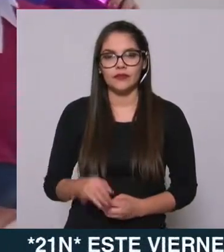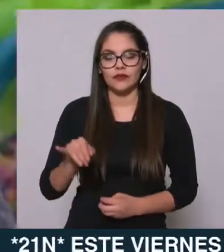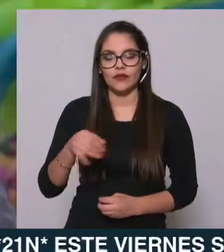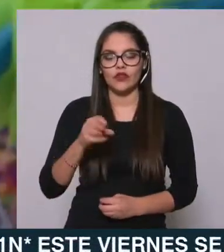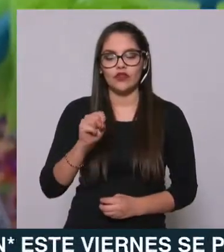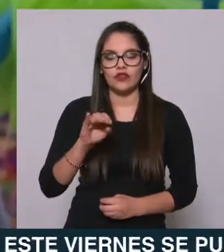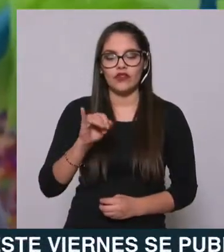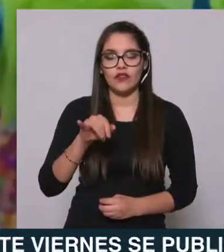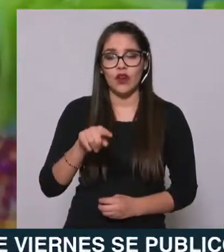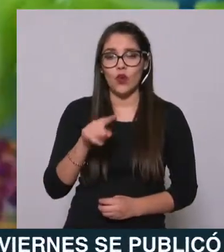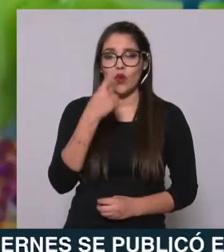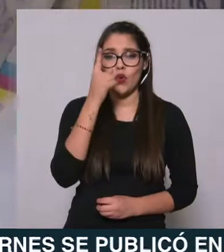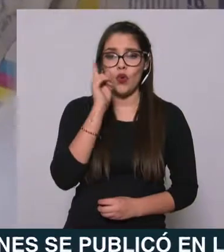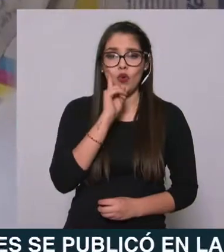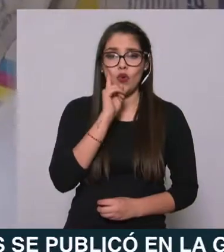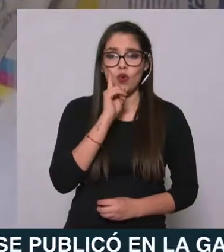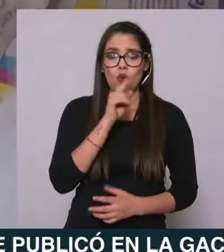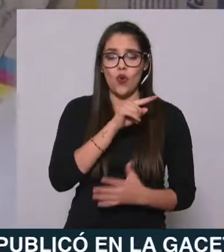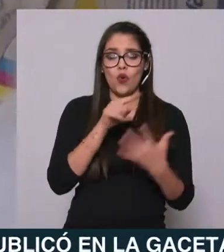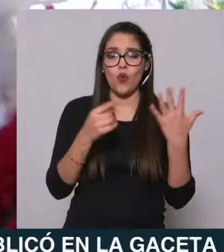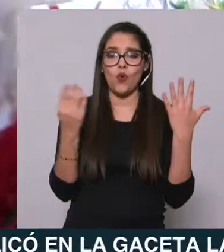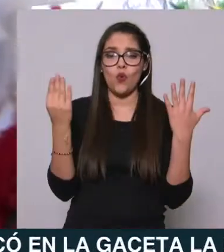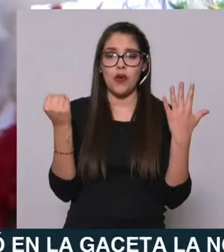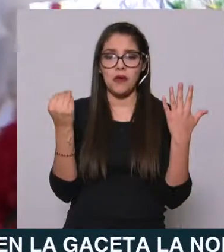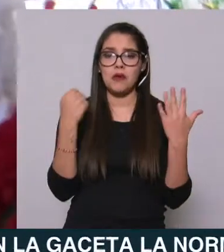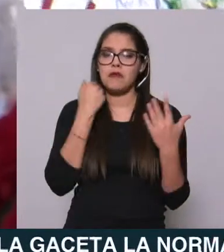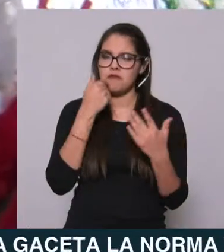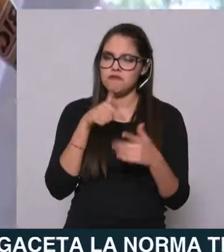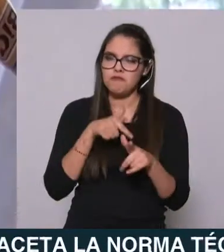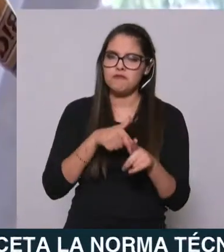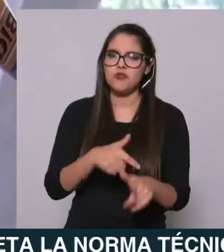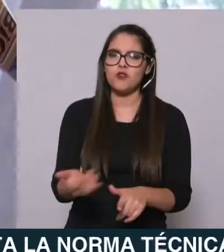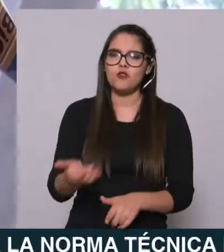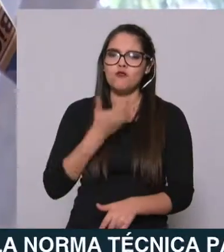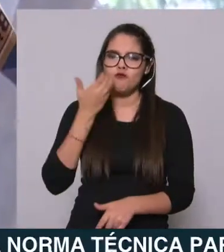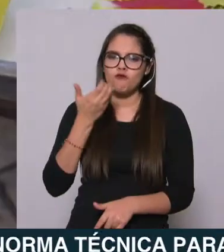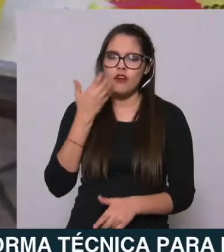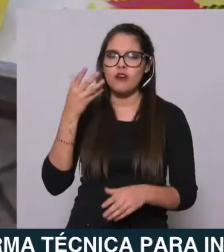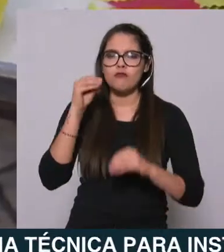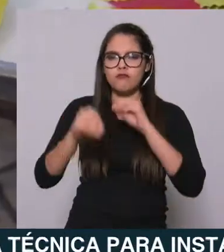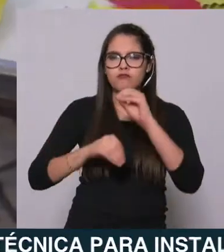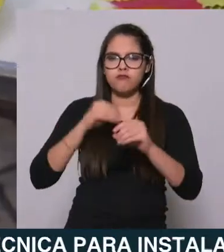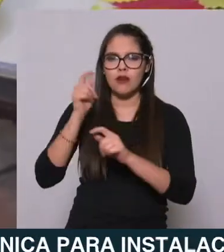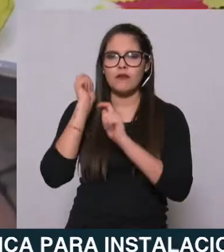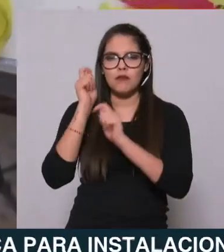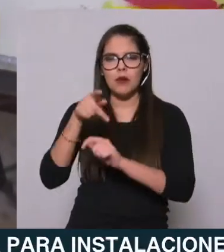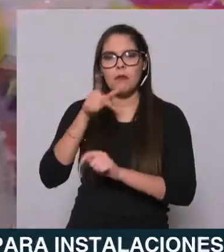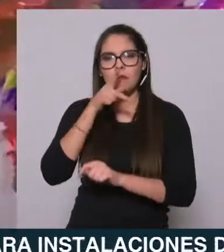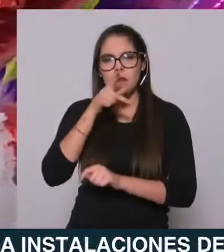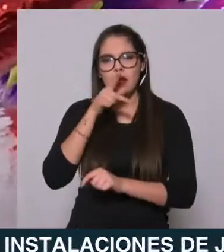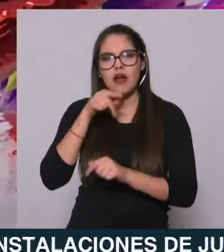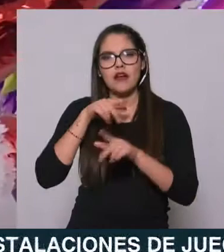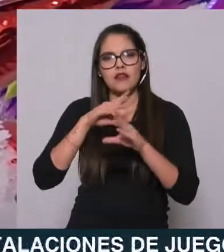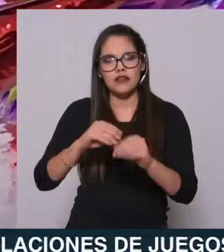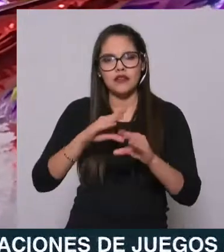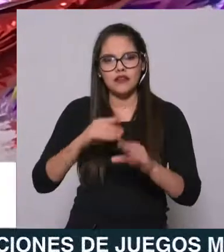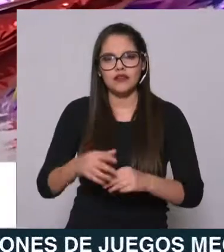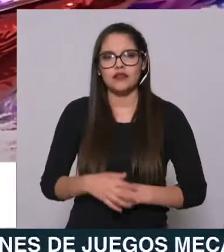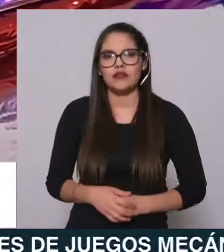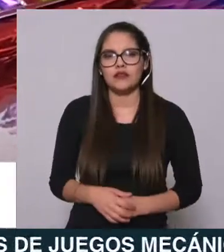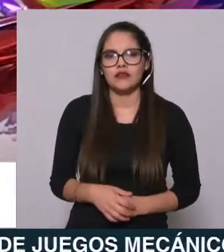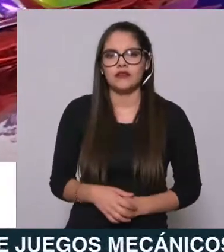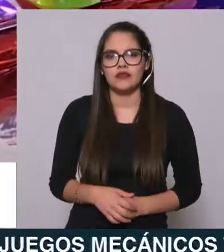Josefina es la única mujer de 9 hermanos que decidió seguir con la tradición de hacer piñatas como su padre le enseñó. Me encanta